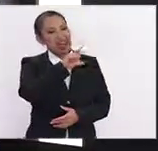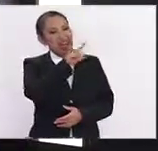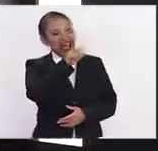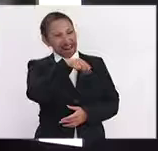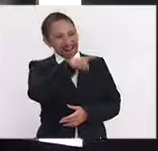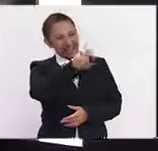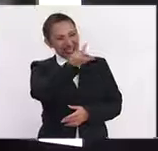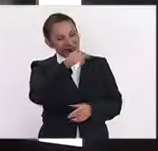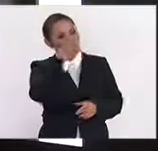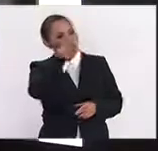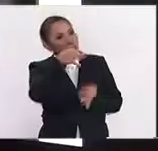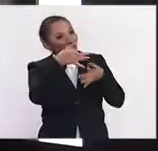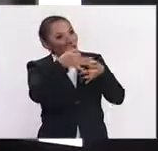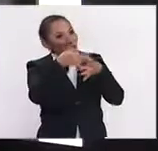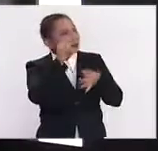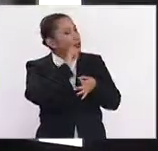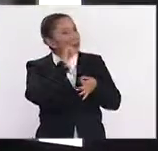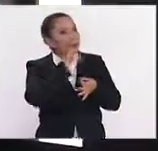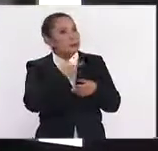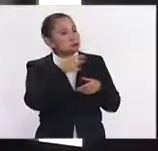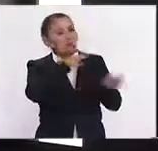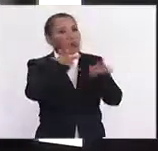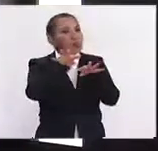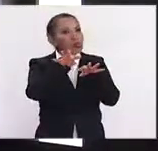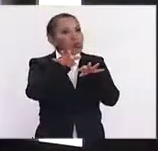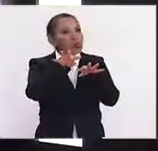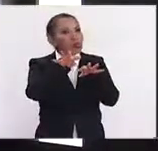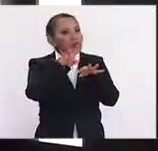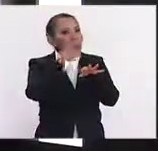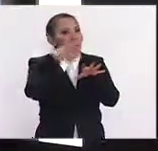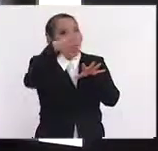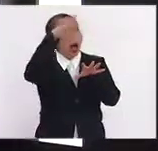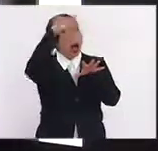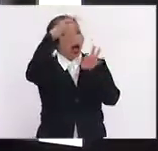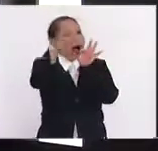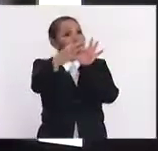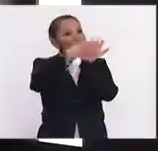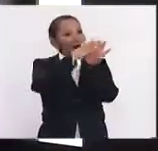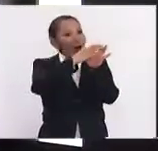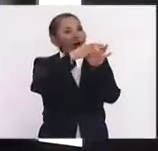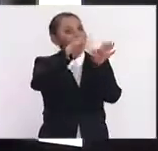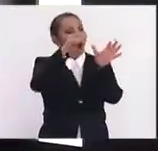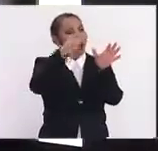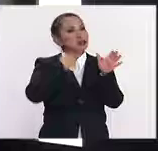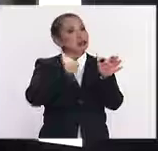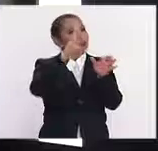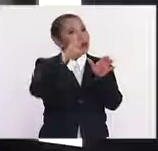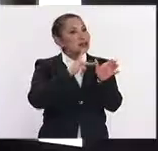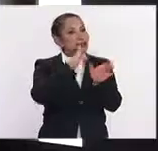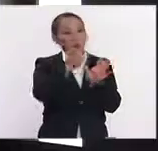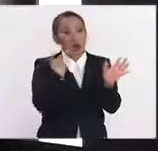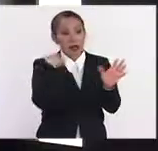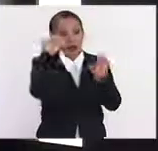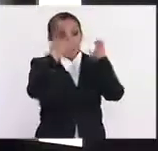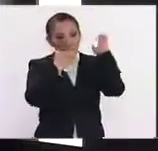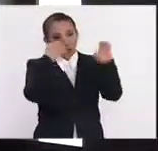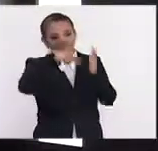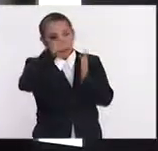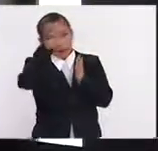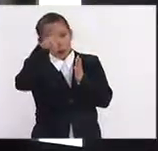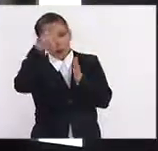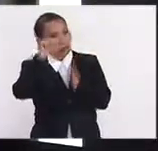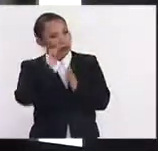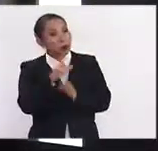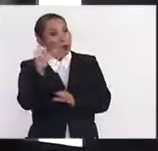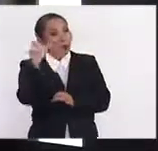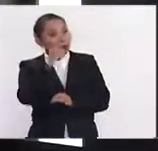siempre va a ser un motivo de que la gente se refleje en ese cuerpo, se identifique. Las exposiciones pictóricas,